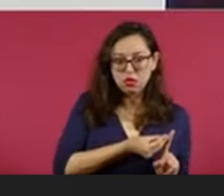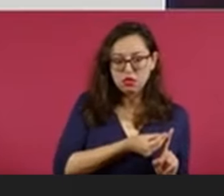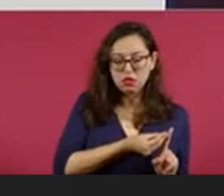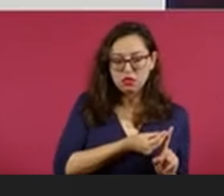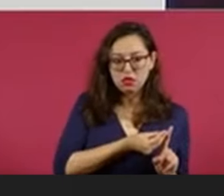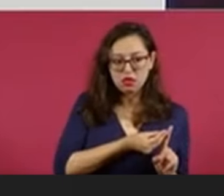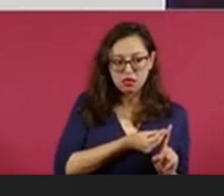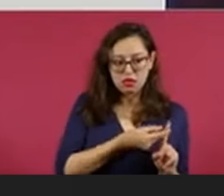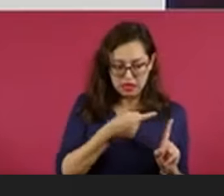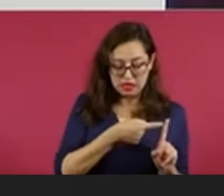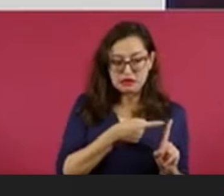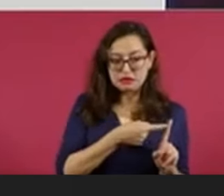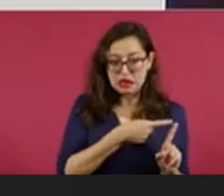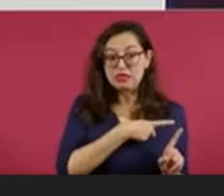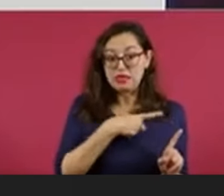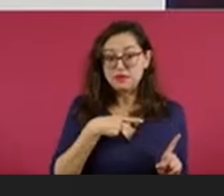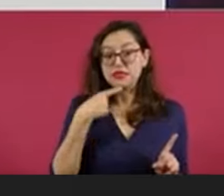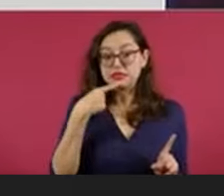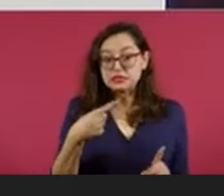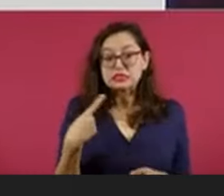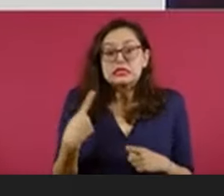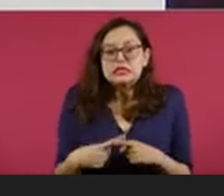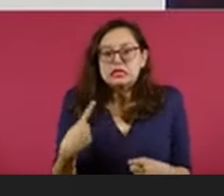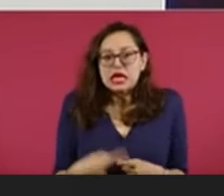todavía puede decir quién es.